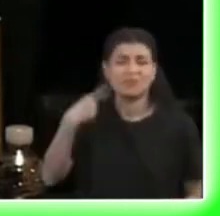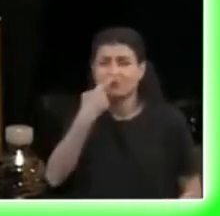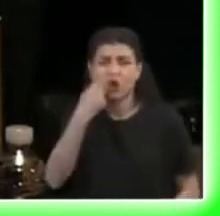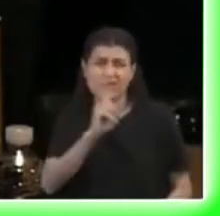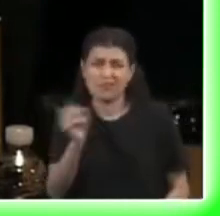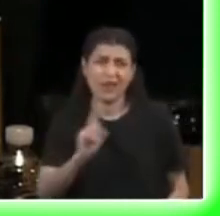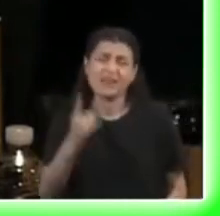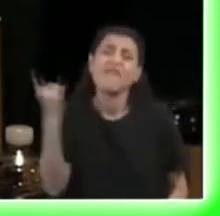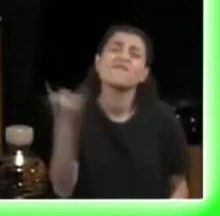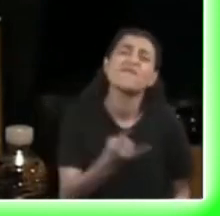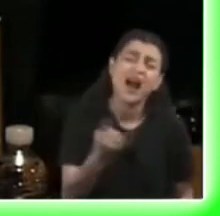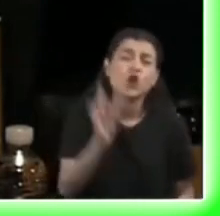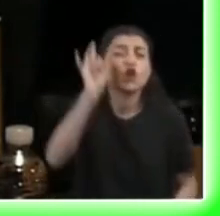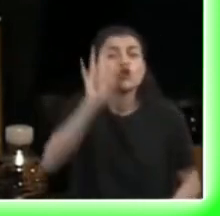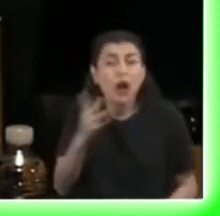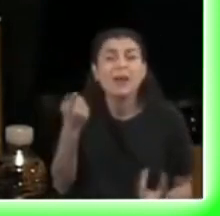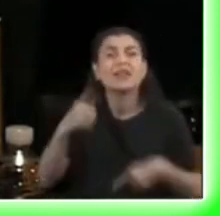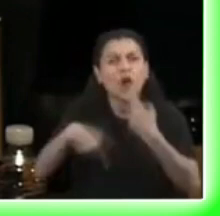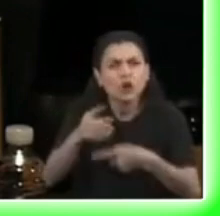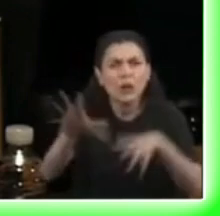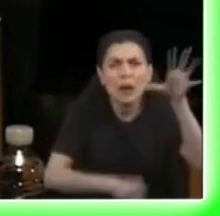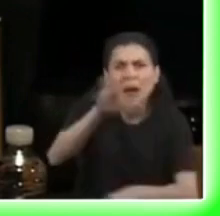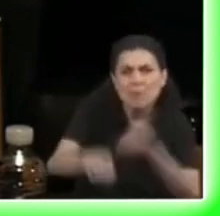con la política y la casta política.